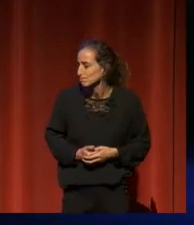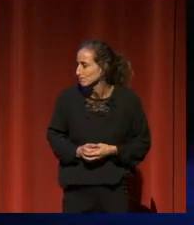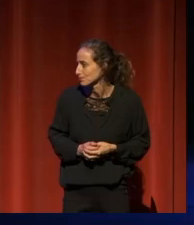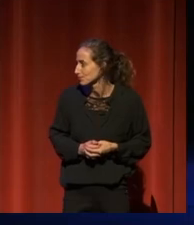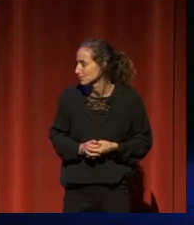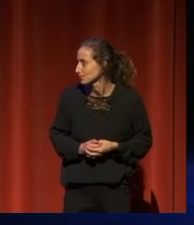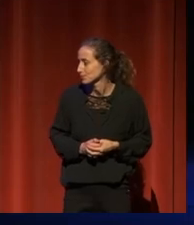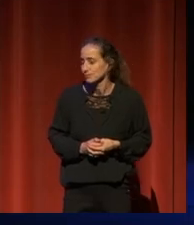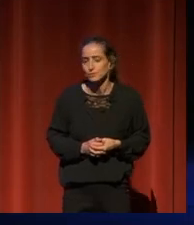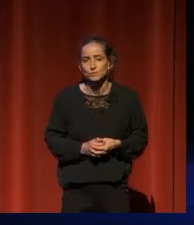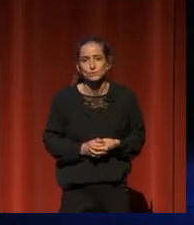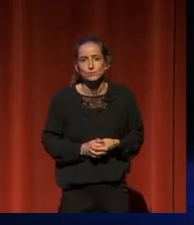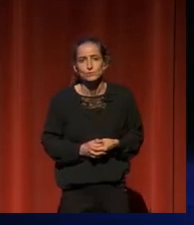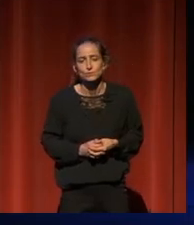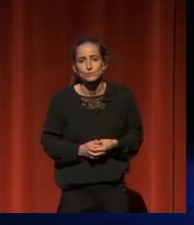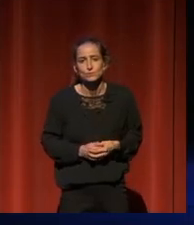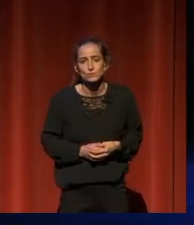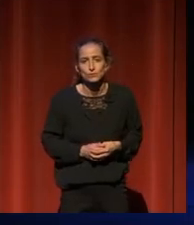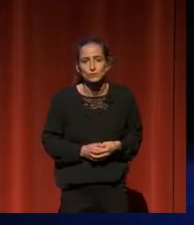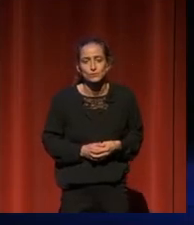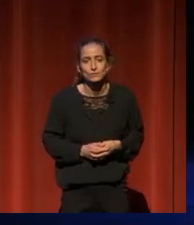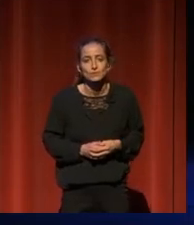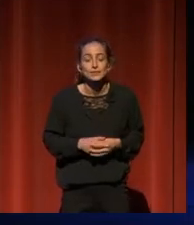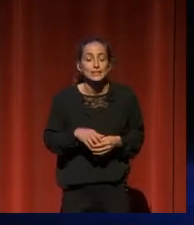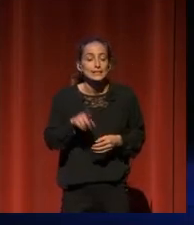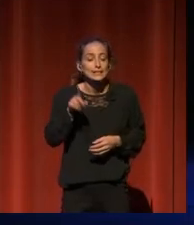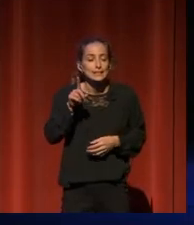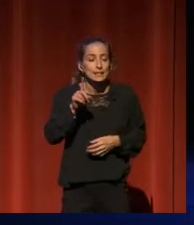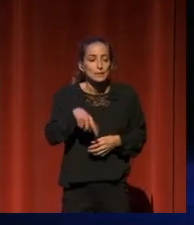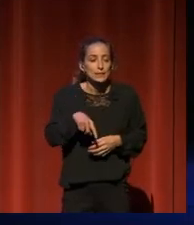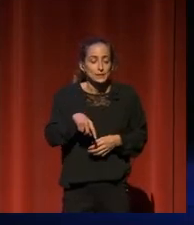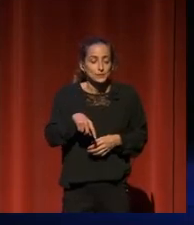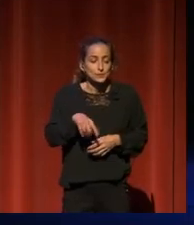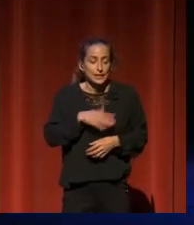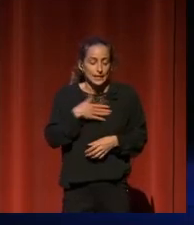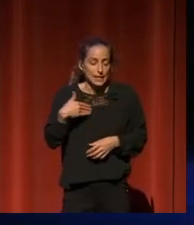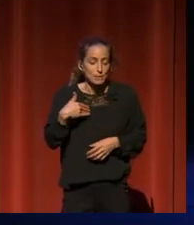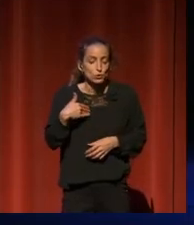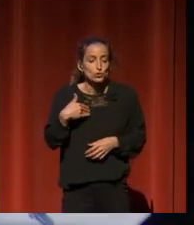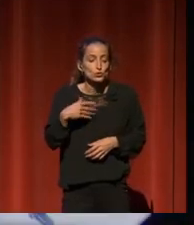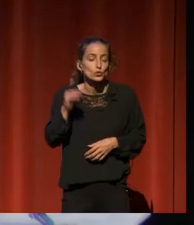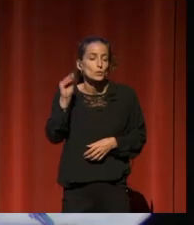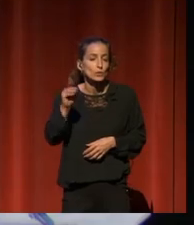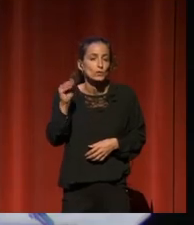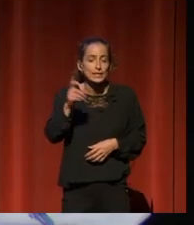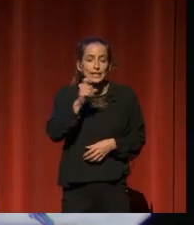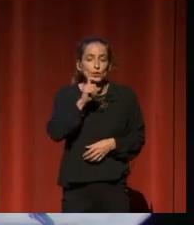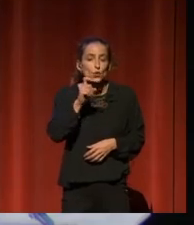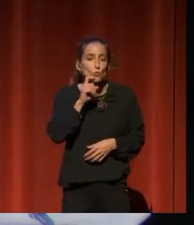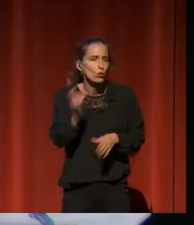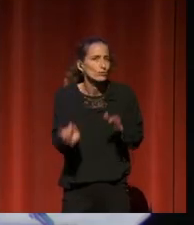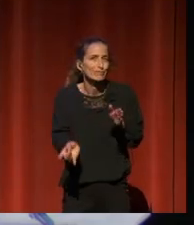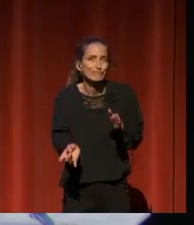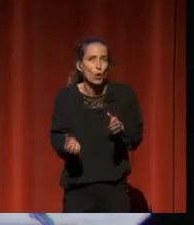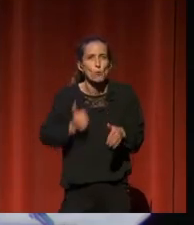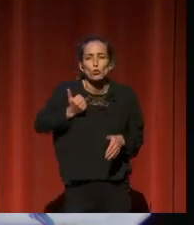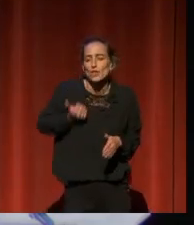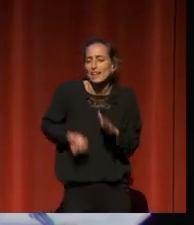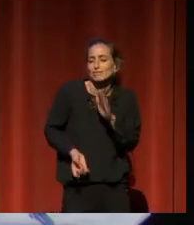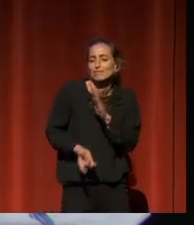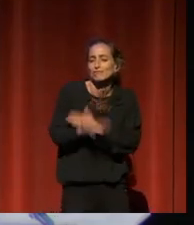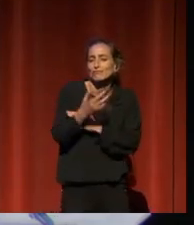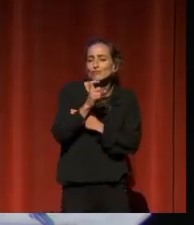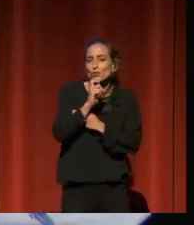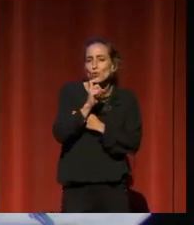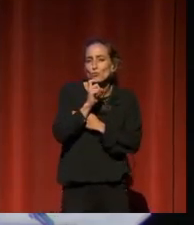Susana Aldo guía si queríamos preguntarte Cómo surgió la oportunidad Cómo se decidió